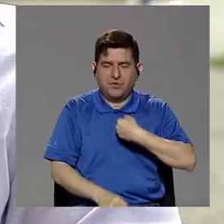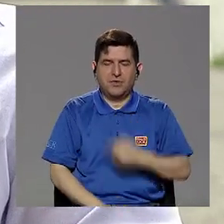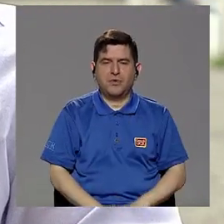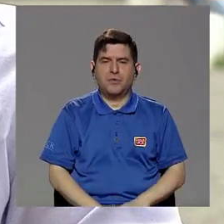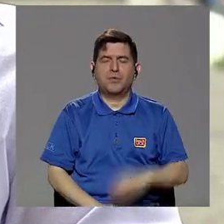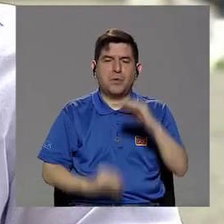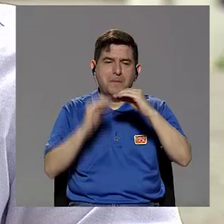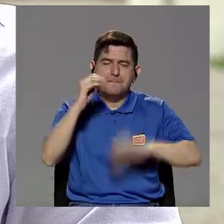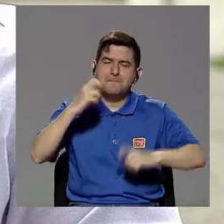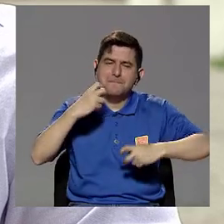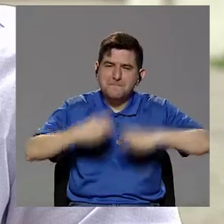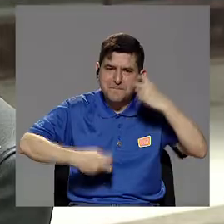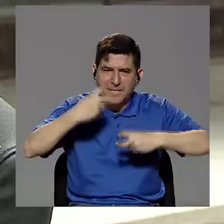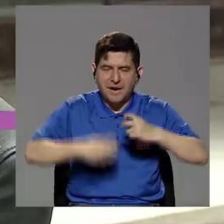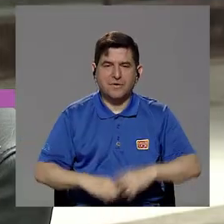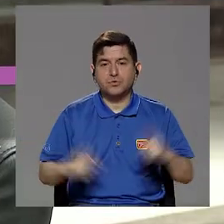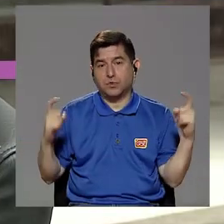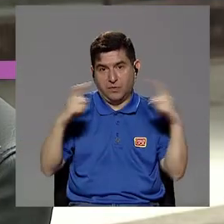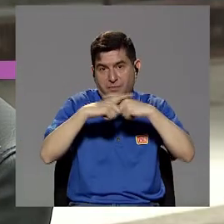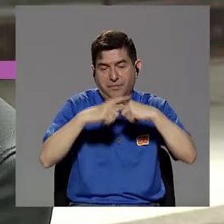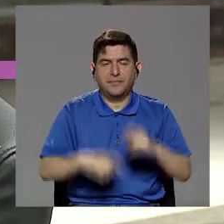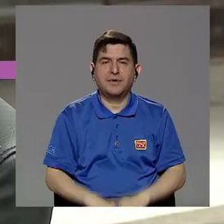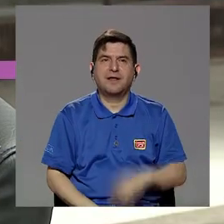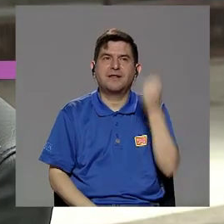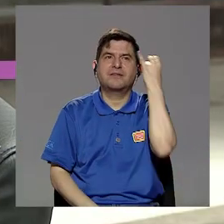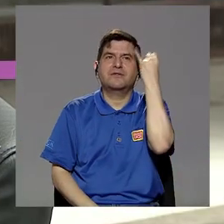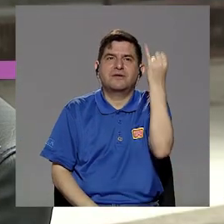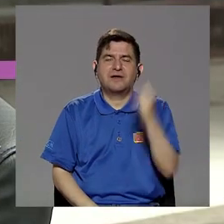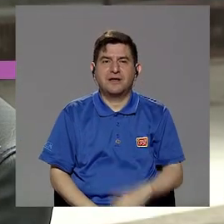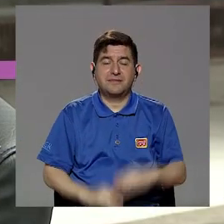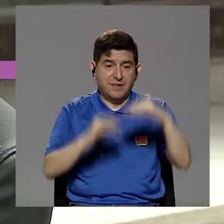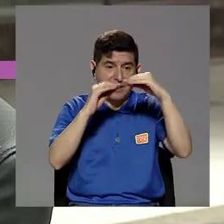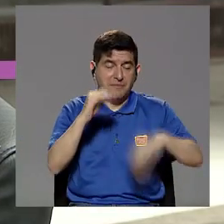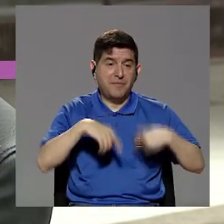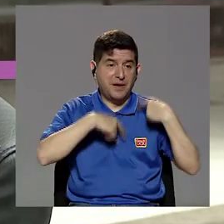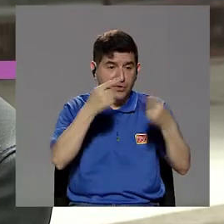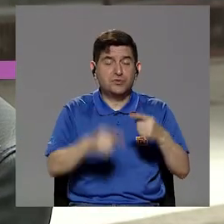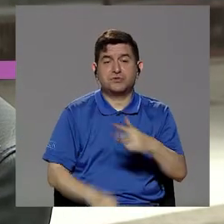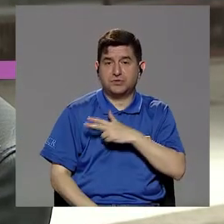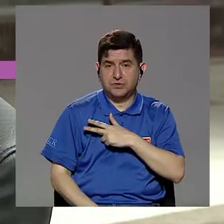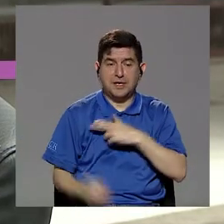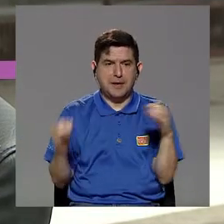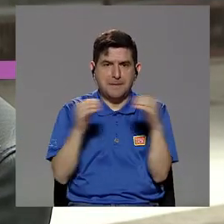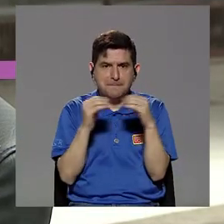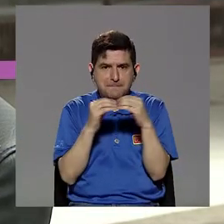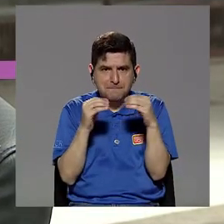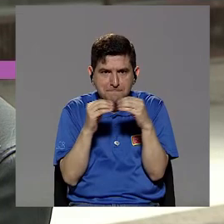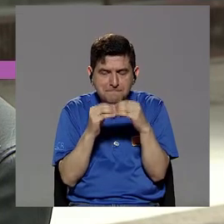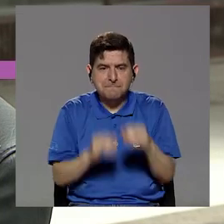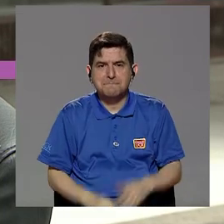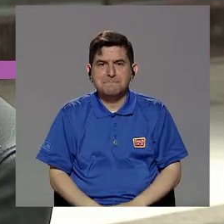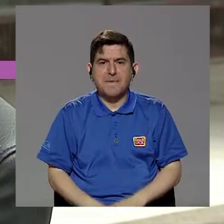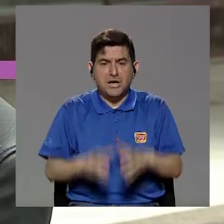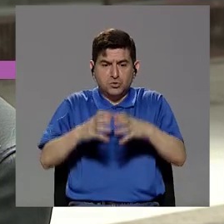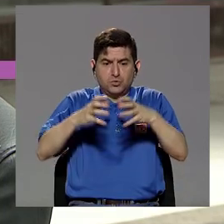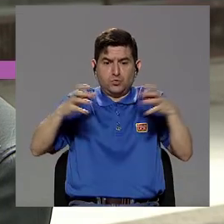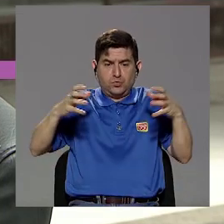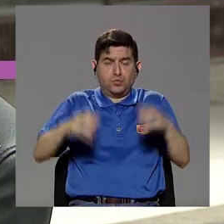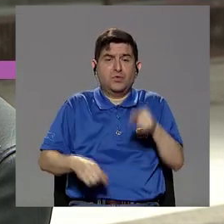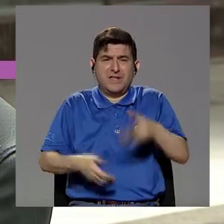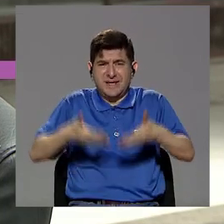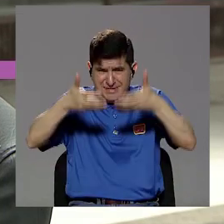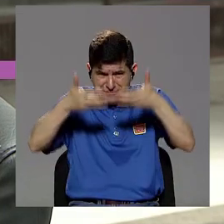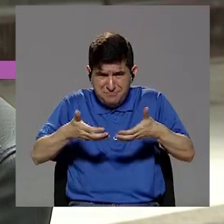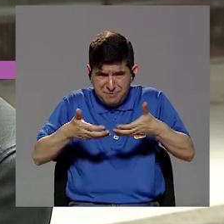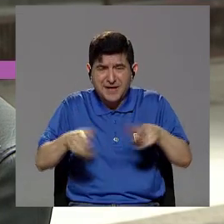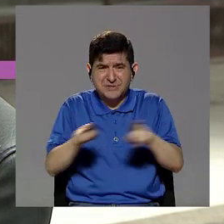es un poquitito menos, menos complicado. Sí, digamos, es como en la lógica de que entre menos vaya uno a orinar, más llena la vejiga